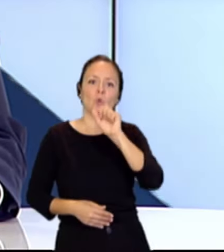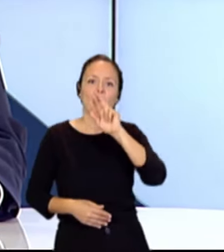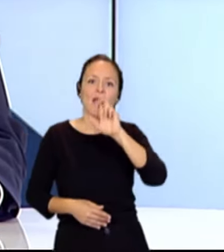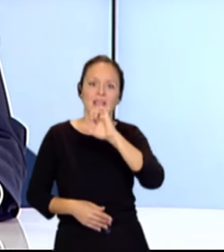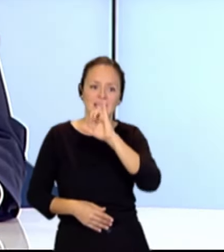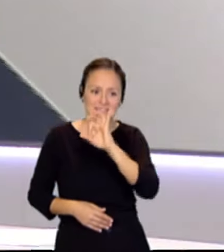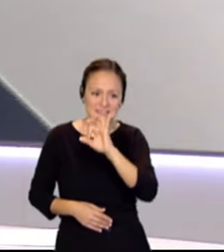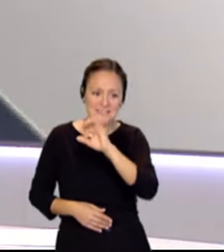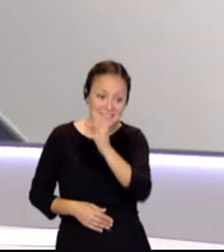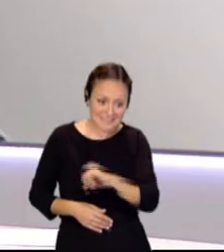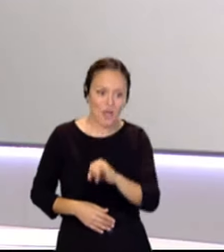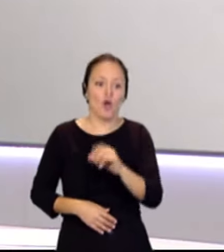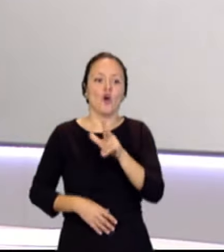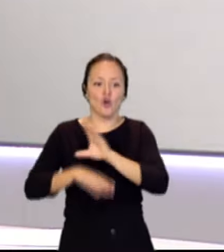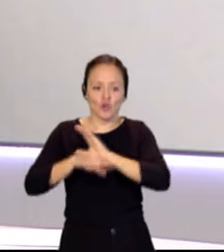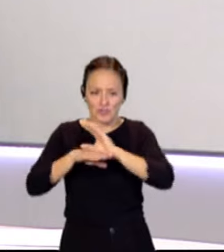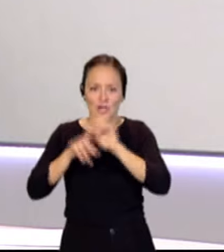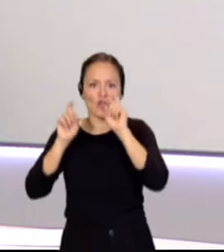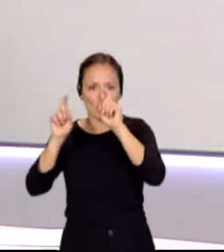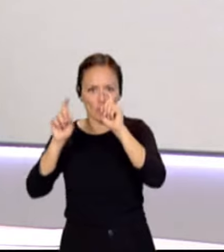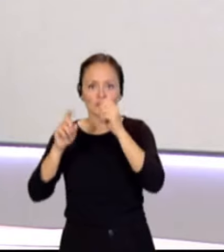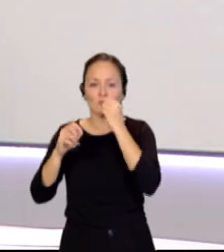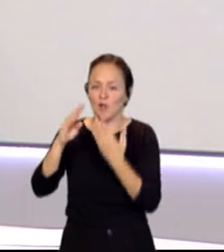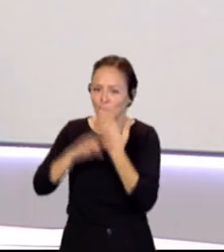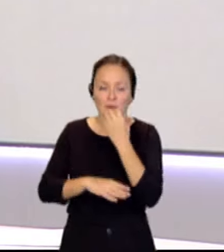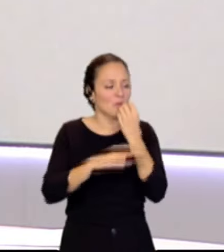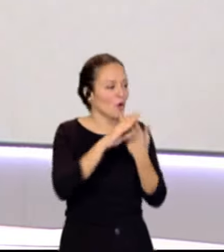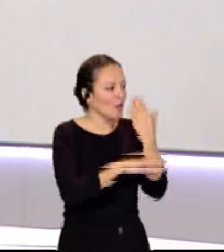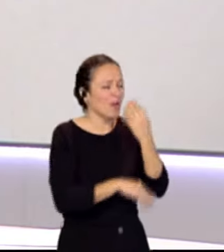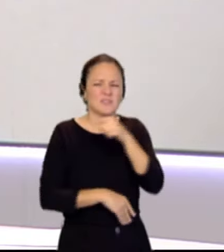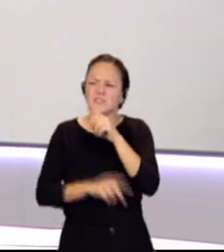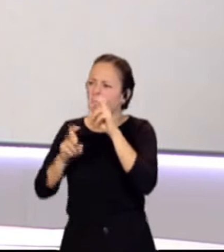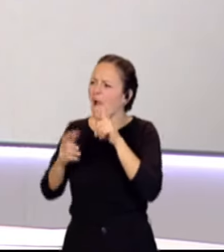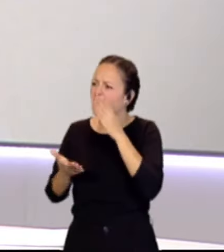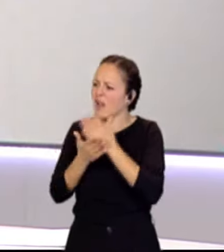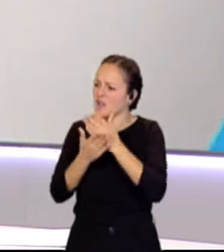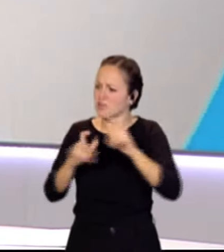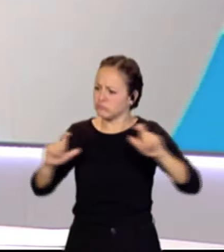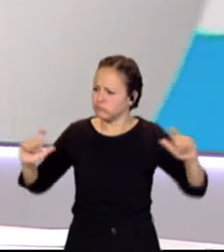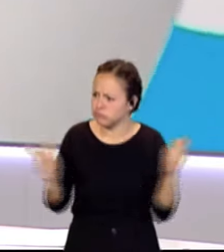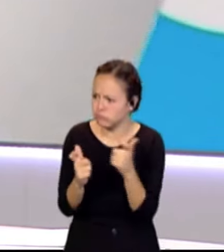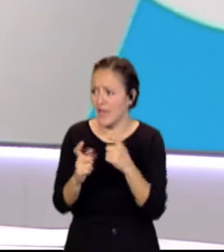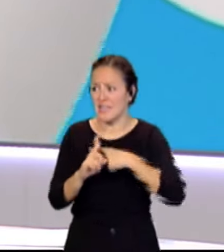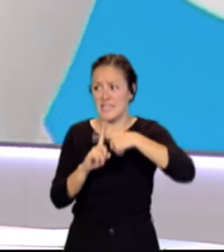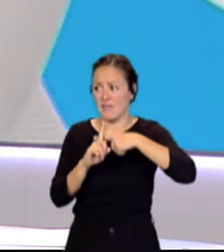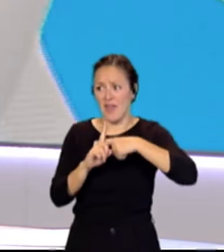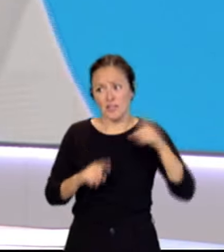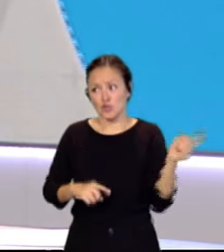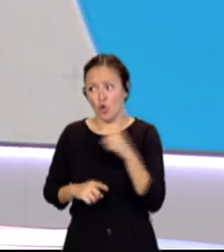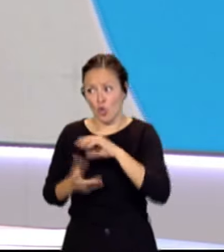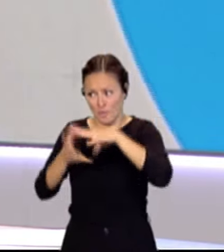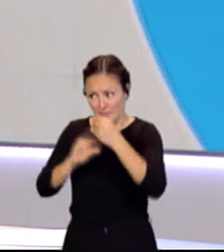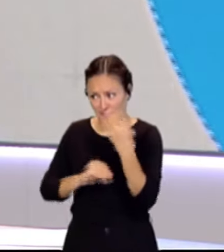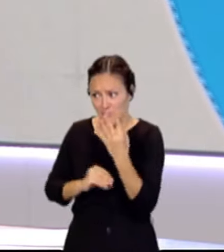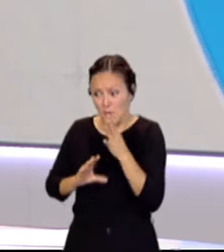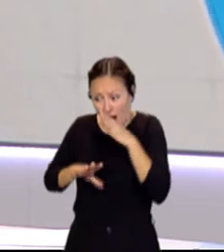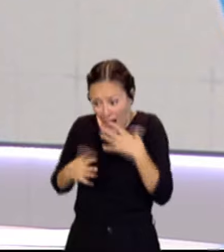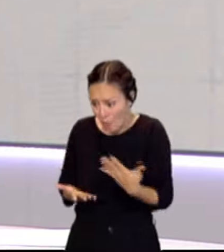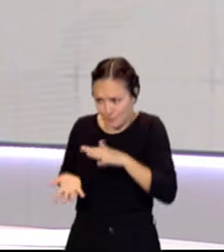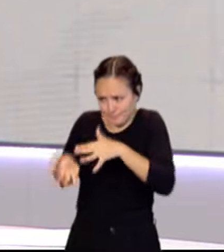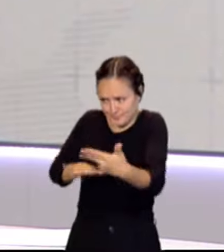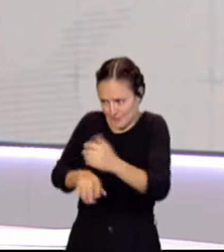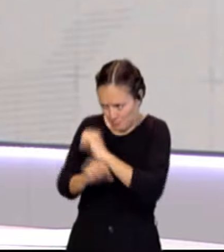días bueno eh sobre la bajada de ratios ha dicho usted que lo ideal sería hacerlo en todos los niveles educativos pero que ahora mismo No es posible aplicarlo siendo realistas